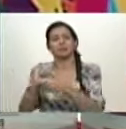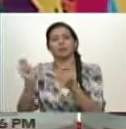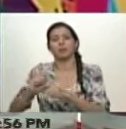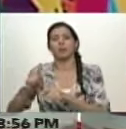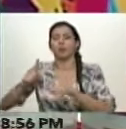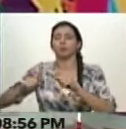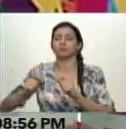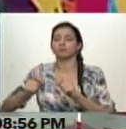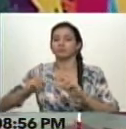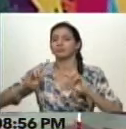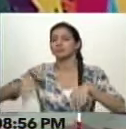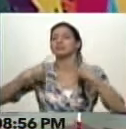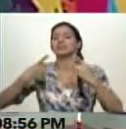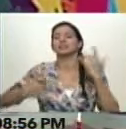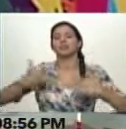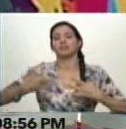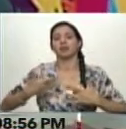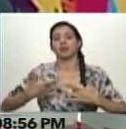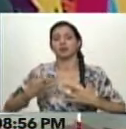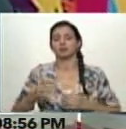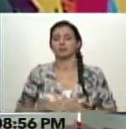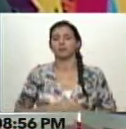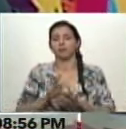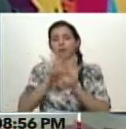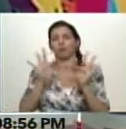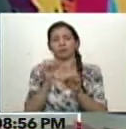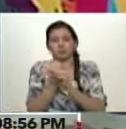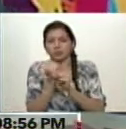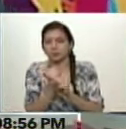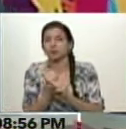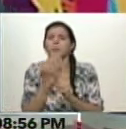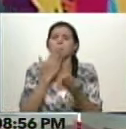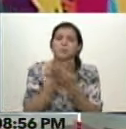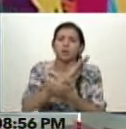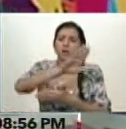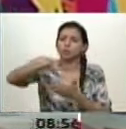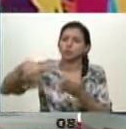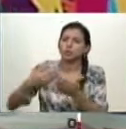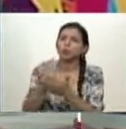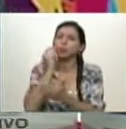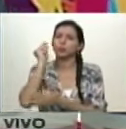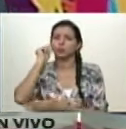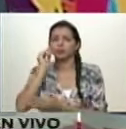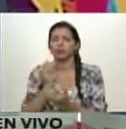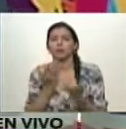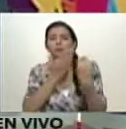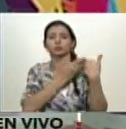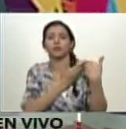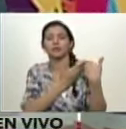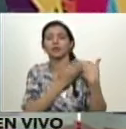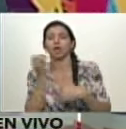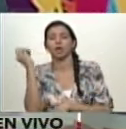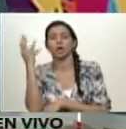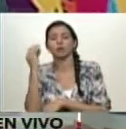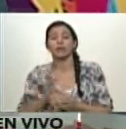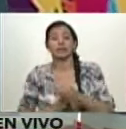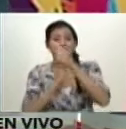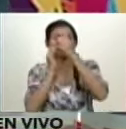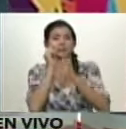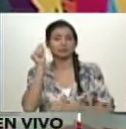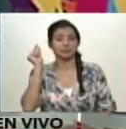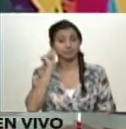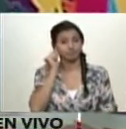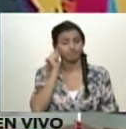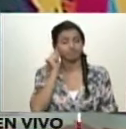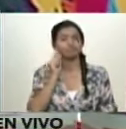hoy. Así que yo le pido a todos ustedes, delegados y delegadas del Congreso, líderes y